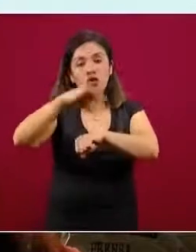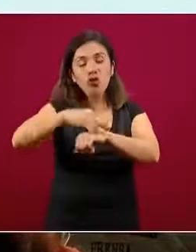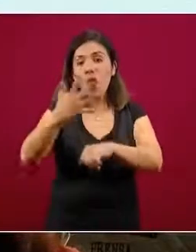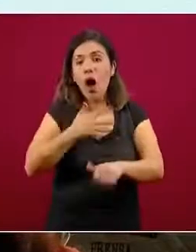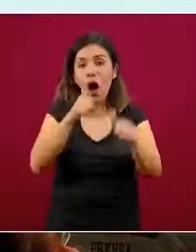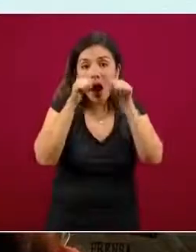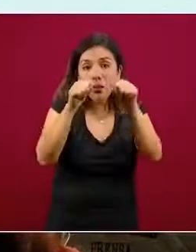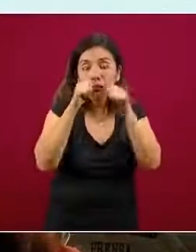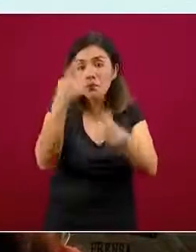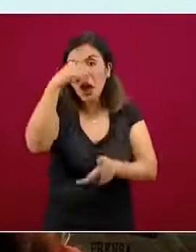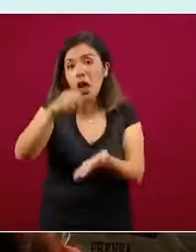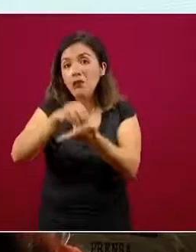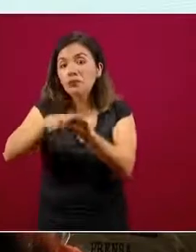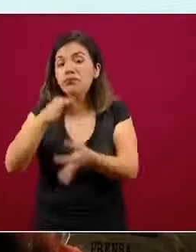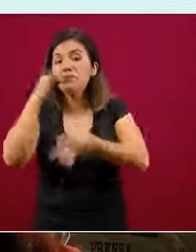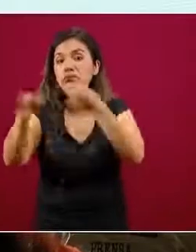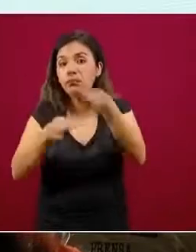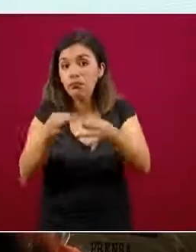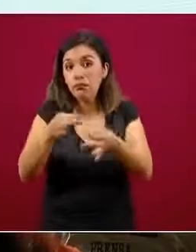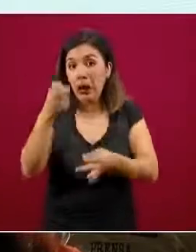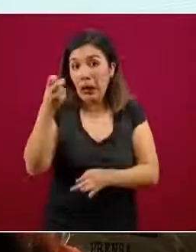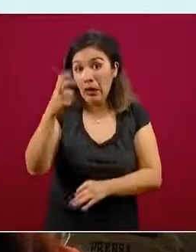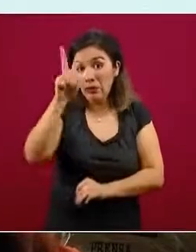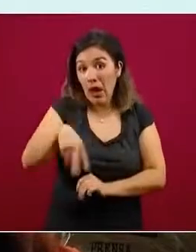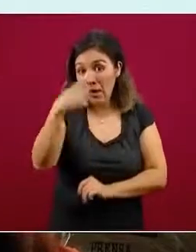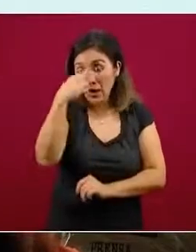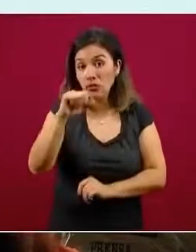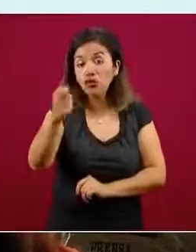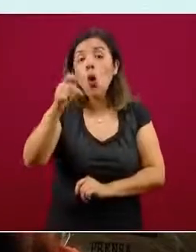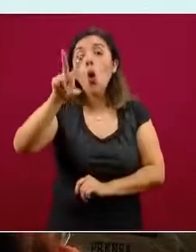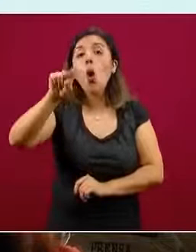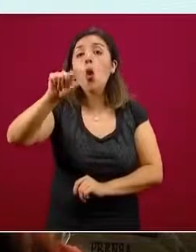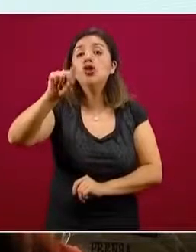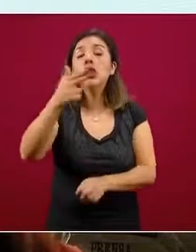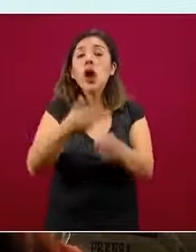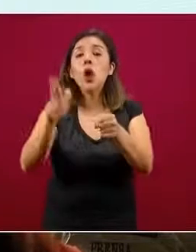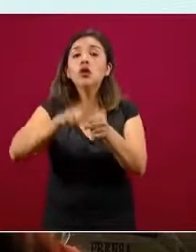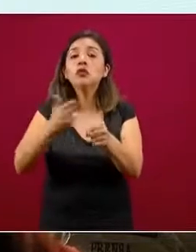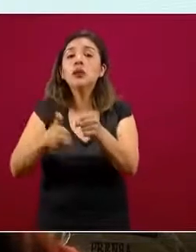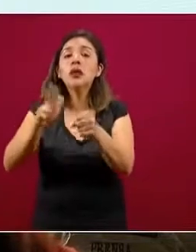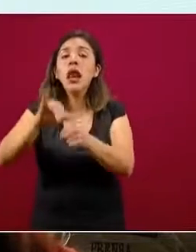reportando. Y efectivamente se trataba de los 80 hospitales